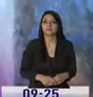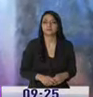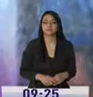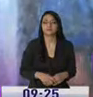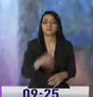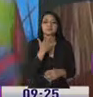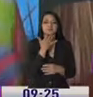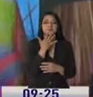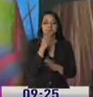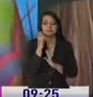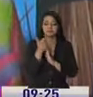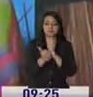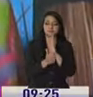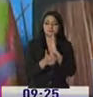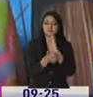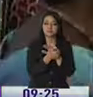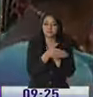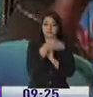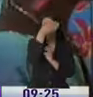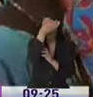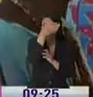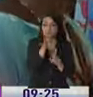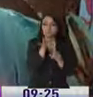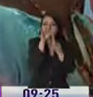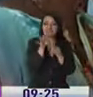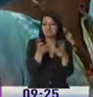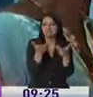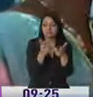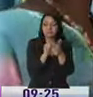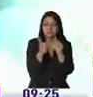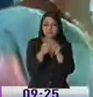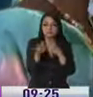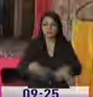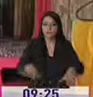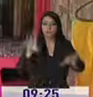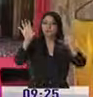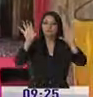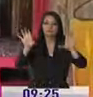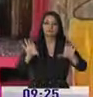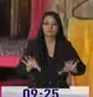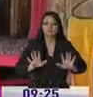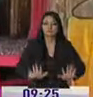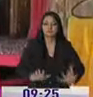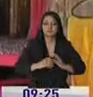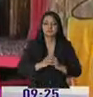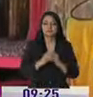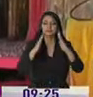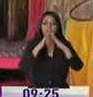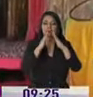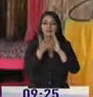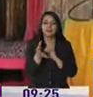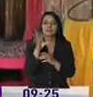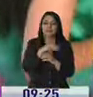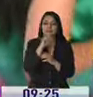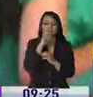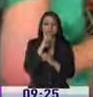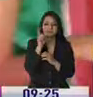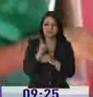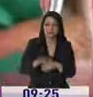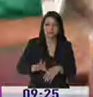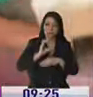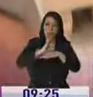arte y el talento de una cultura está plasmada en cada rincón de ese sitio. Es la Casa Afro en donde, de entrada, llama